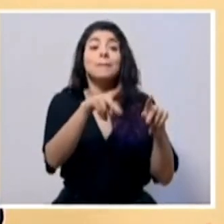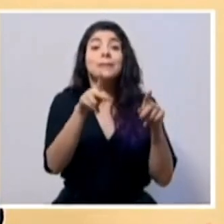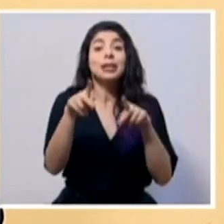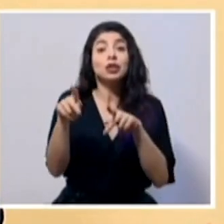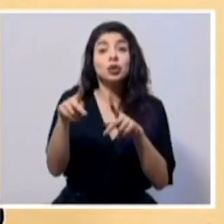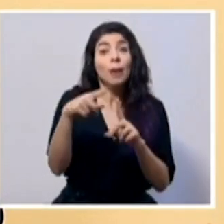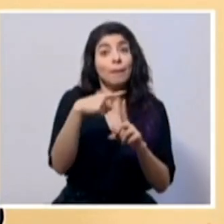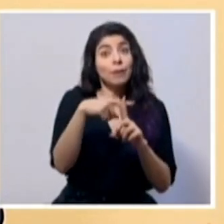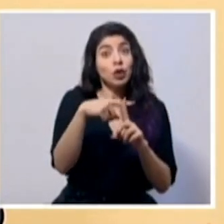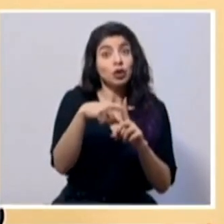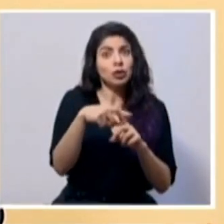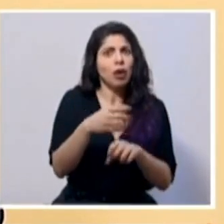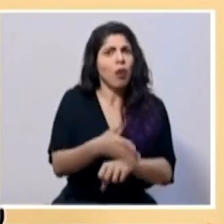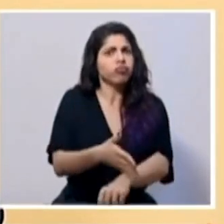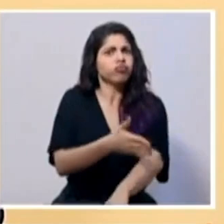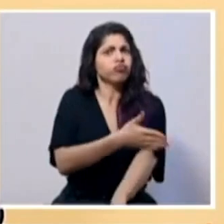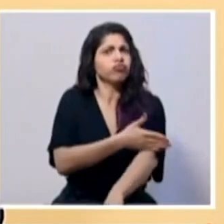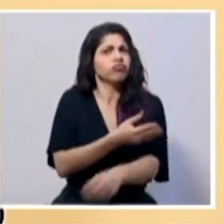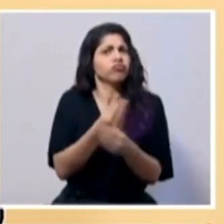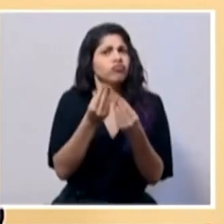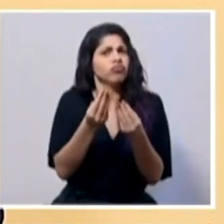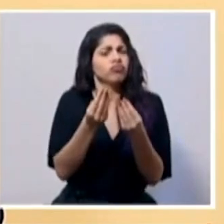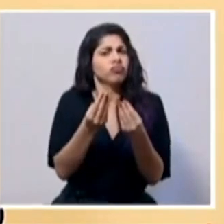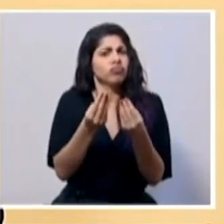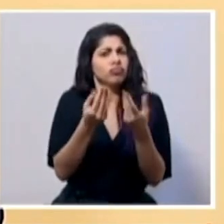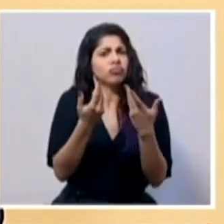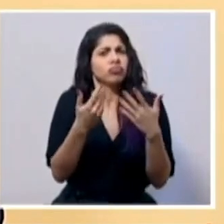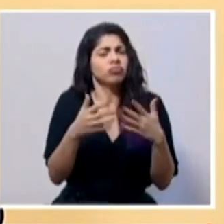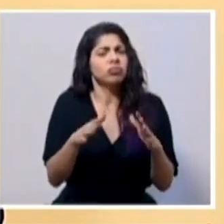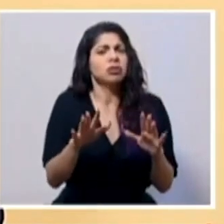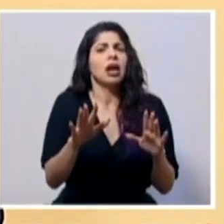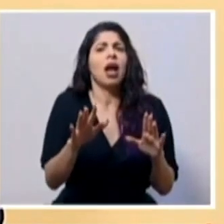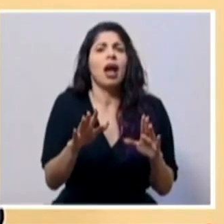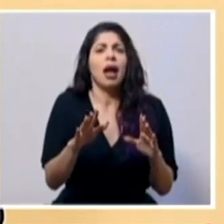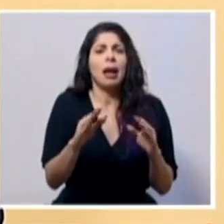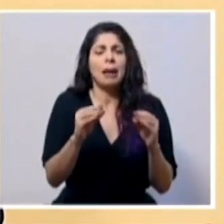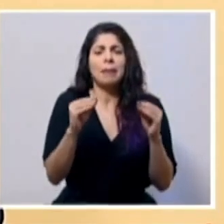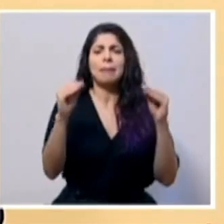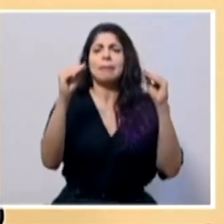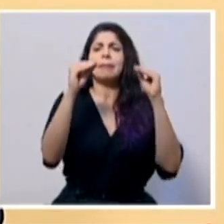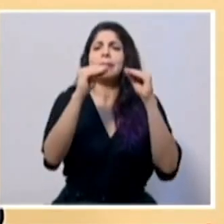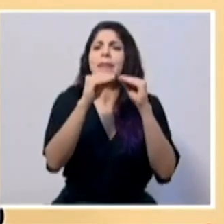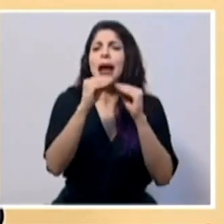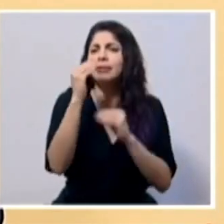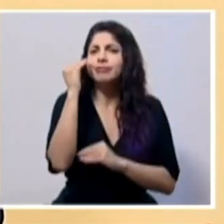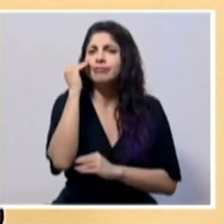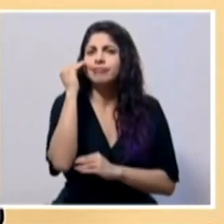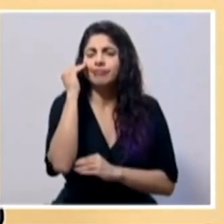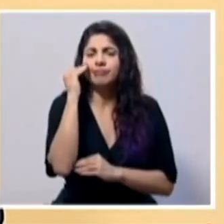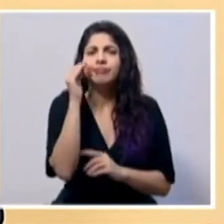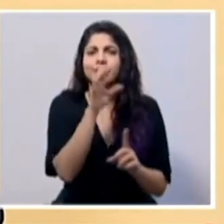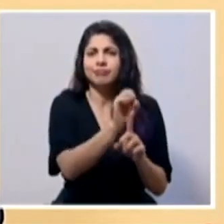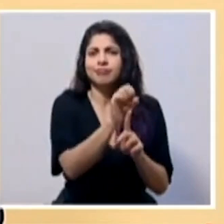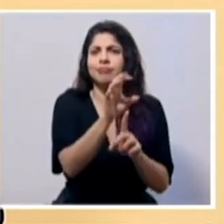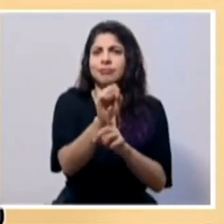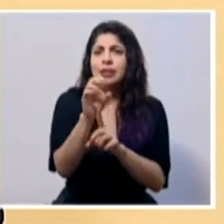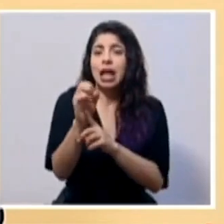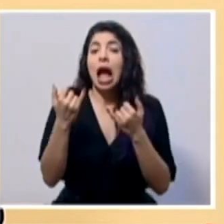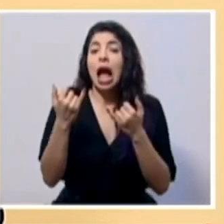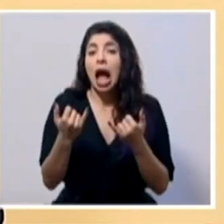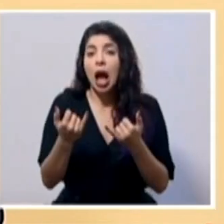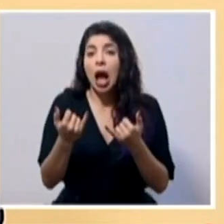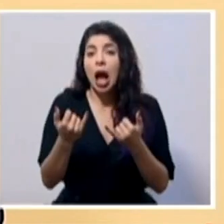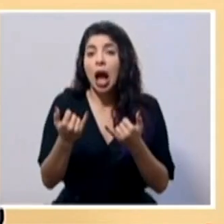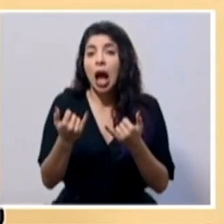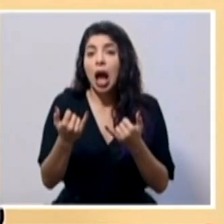positivos hemos avanzado mucho en tener algún grado ya de mayor conocimiento. Estamos tratando de avanzar